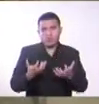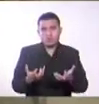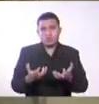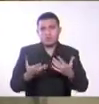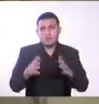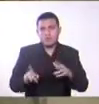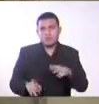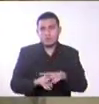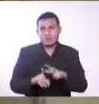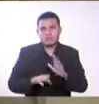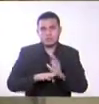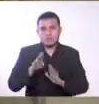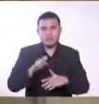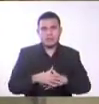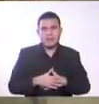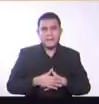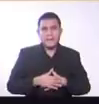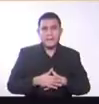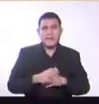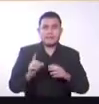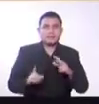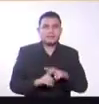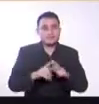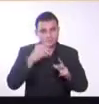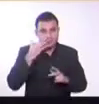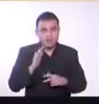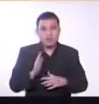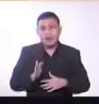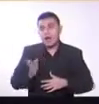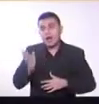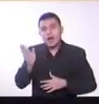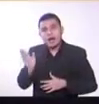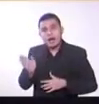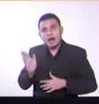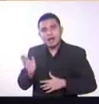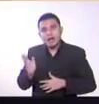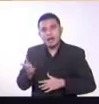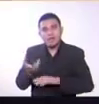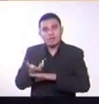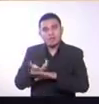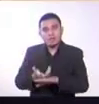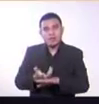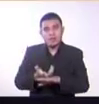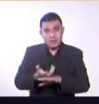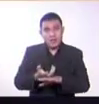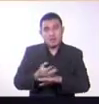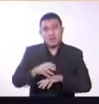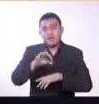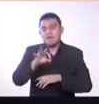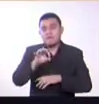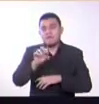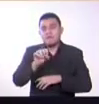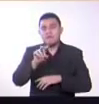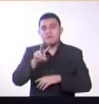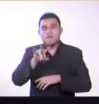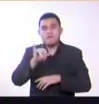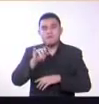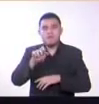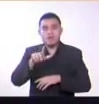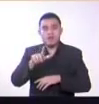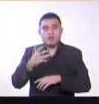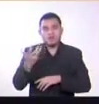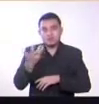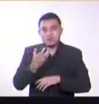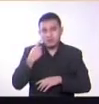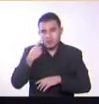más. Bueno, hay algunos, por ejemplo, hacia el transporte público. Está el llamado fovial, que probablemente ustedes conocen, porque muchas veces vemos a